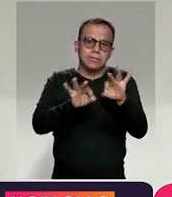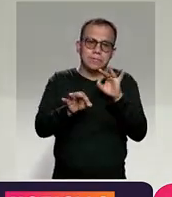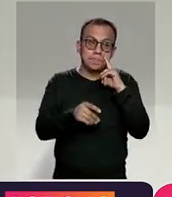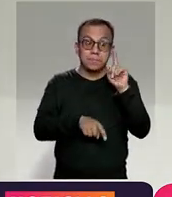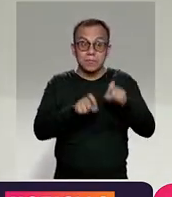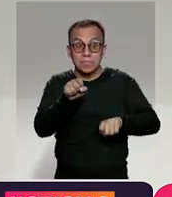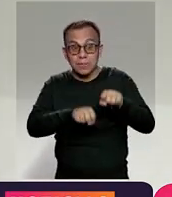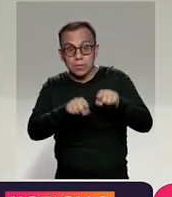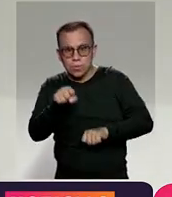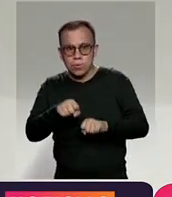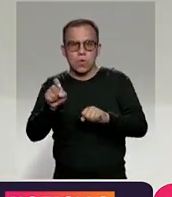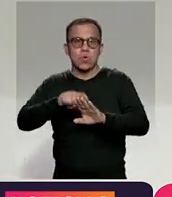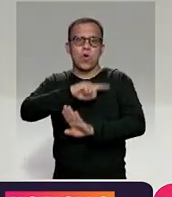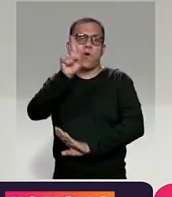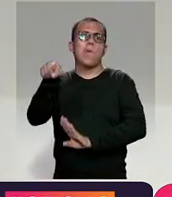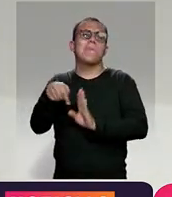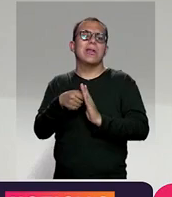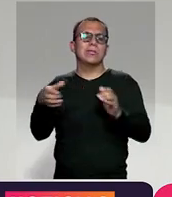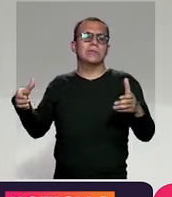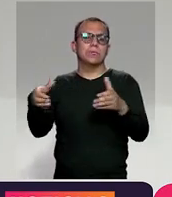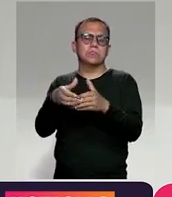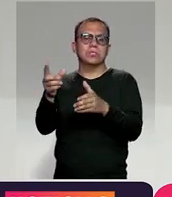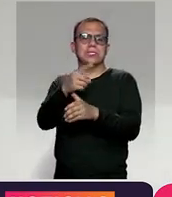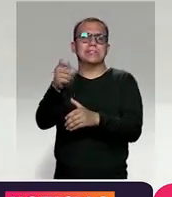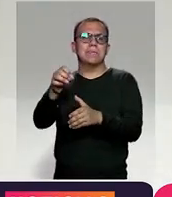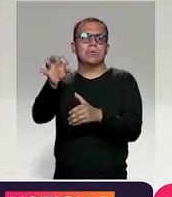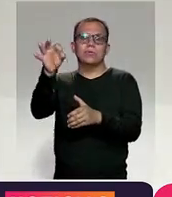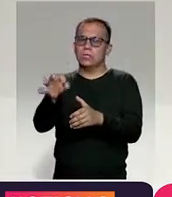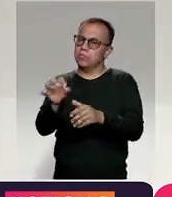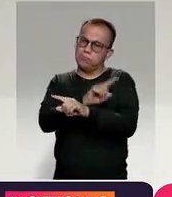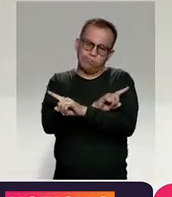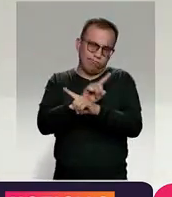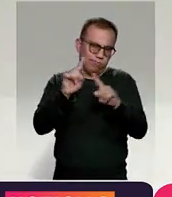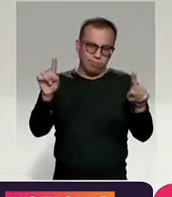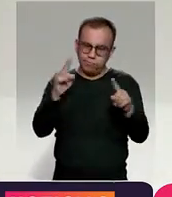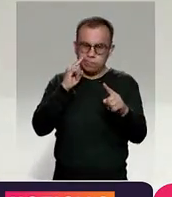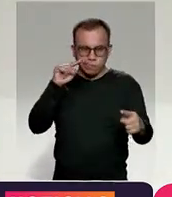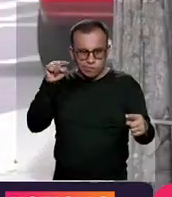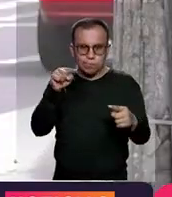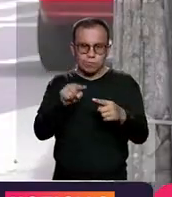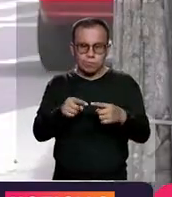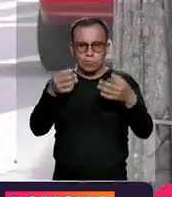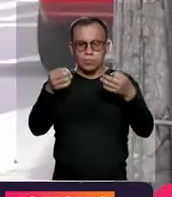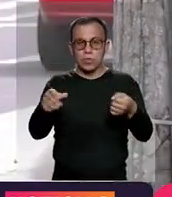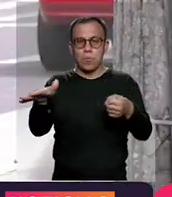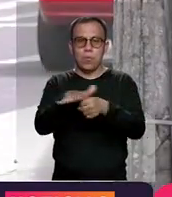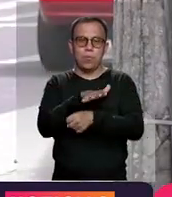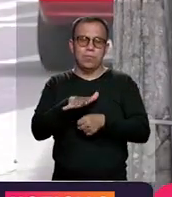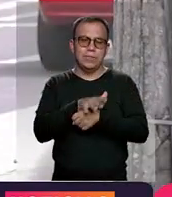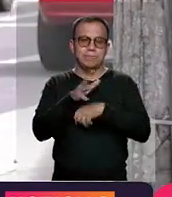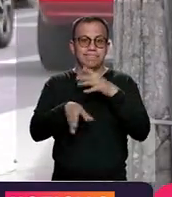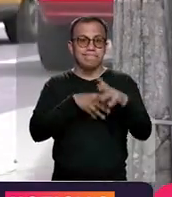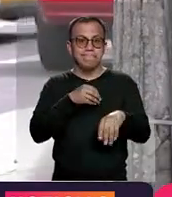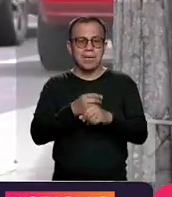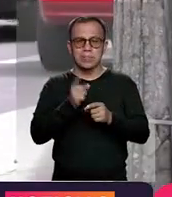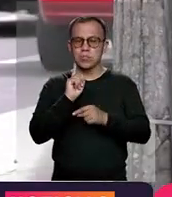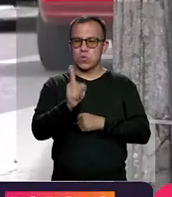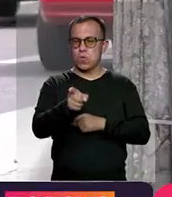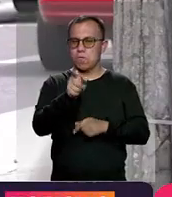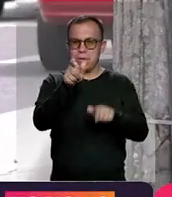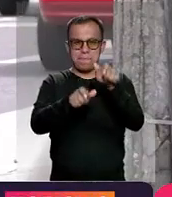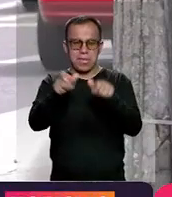la totalidad de las camas en el territorio nacional de las unidades de cuidado intensivo ocupadas. Manifiesta que la desobediencia